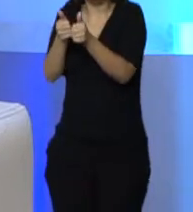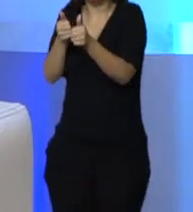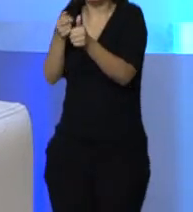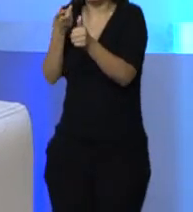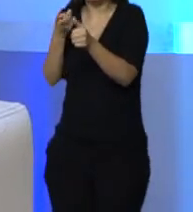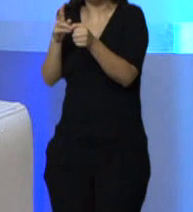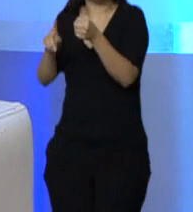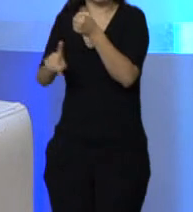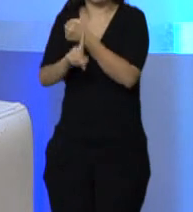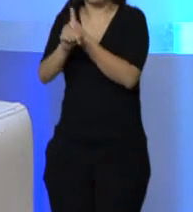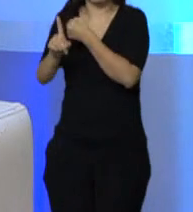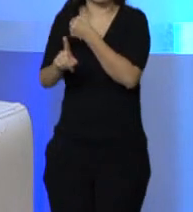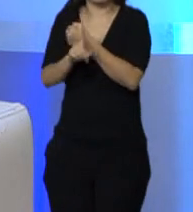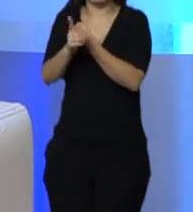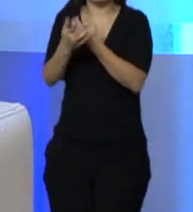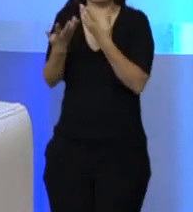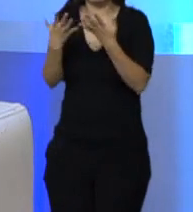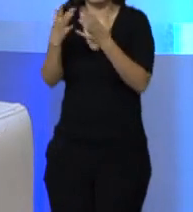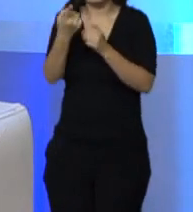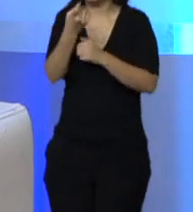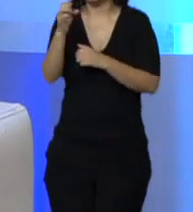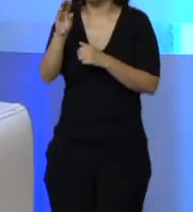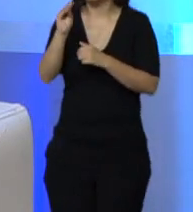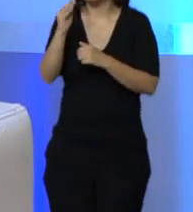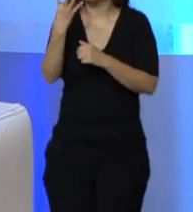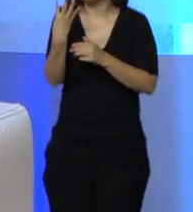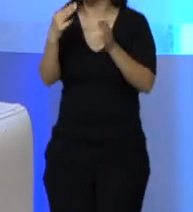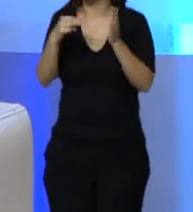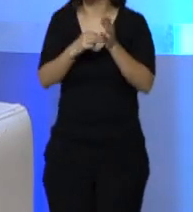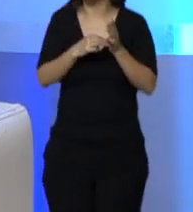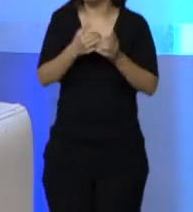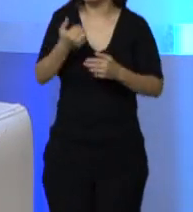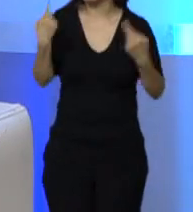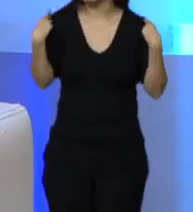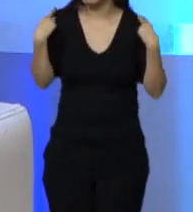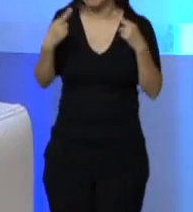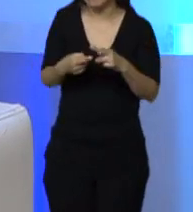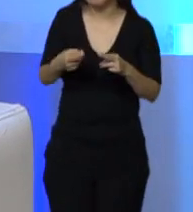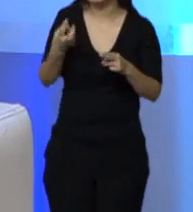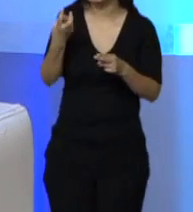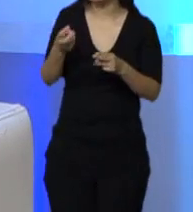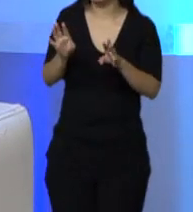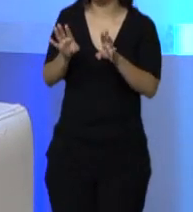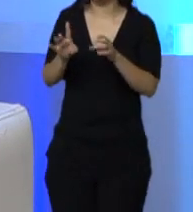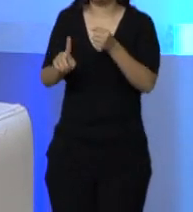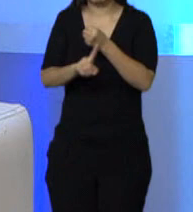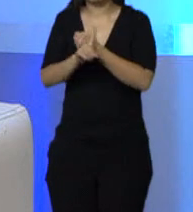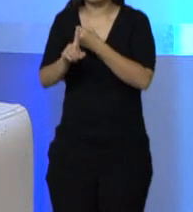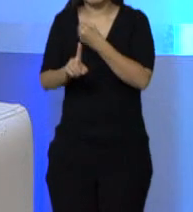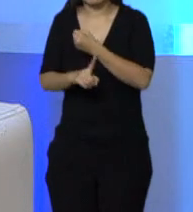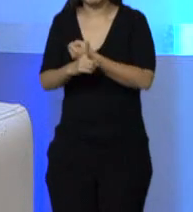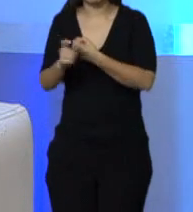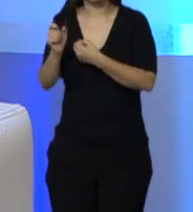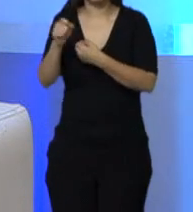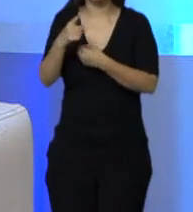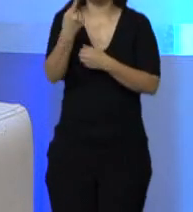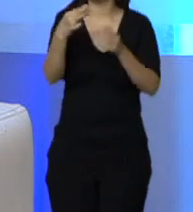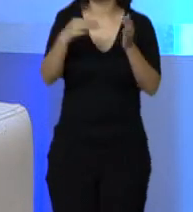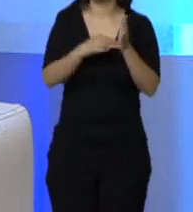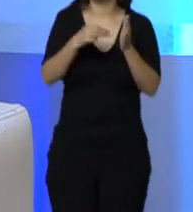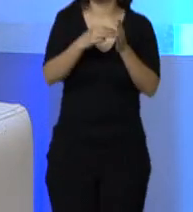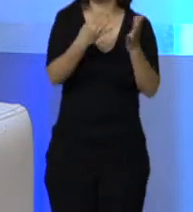pues son más de 194.000 profesores esto está pegándole directamente a un millón